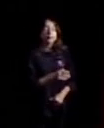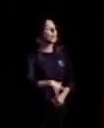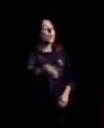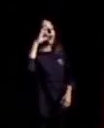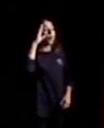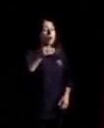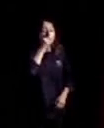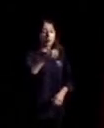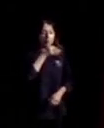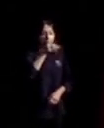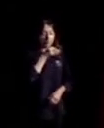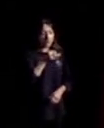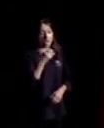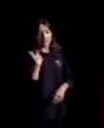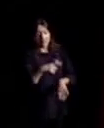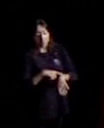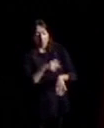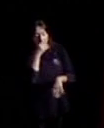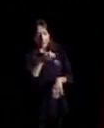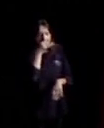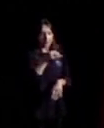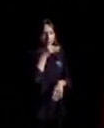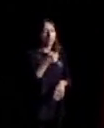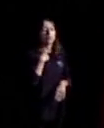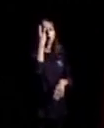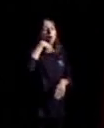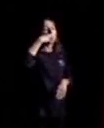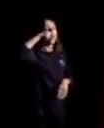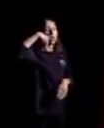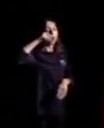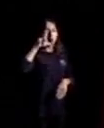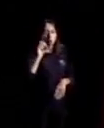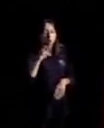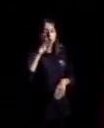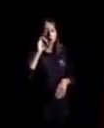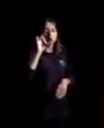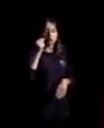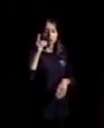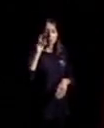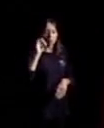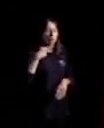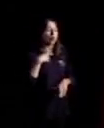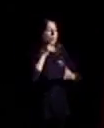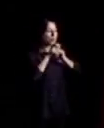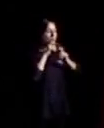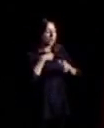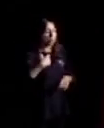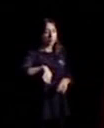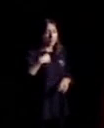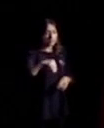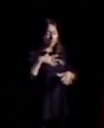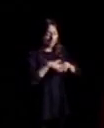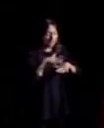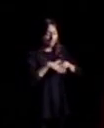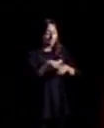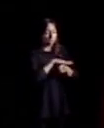Hola, pues buenos días, buenas tardes ya. Soy Manolo Rosado, periodista y presidente de la Red de